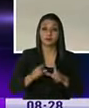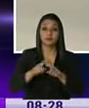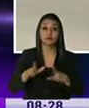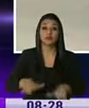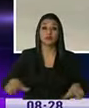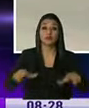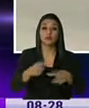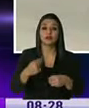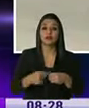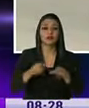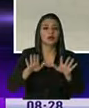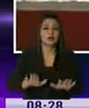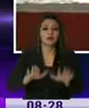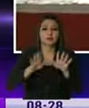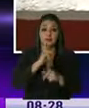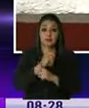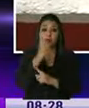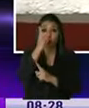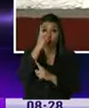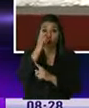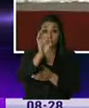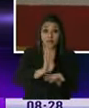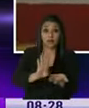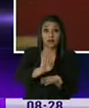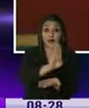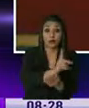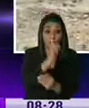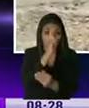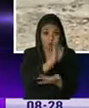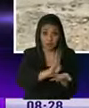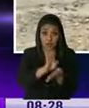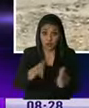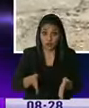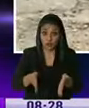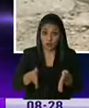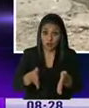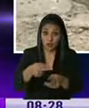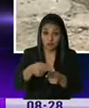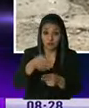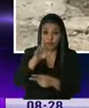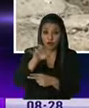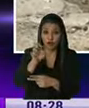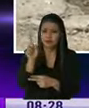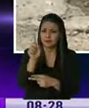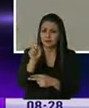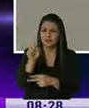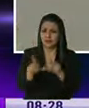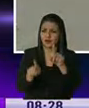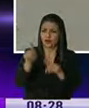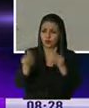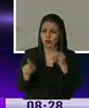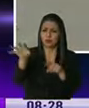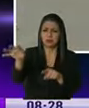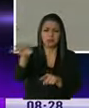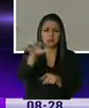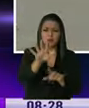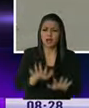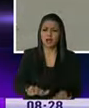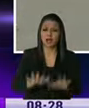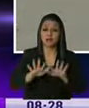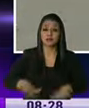de Quito que están así. O sea, no es que es solamente potestad de esta calle Lorenzo Flores. No, no, no. Hay muchos sectores de